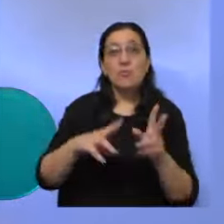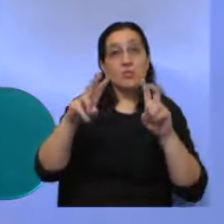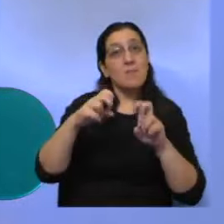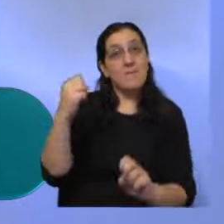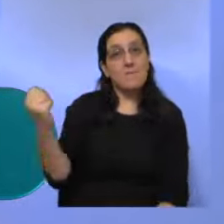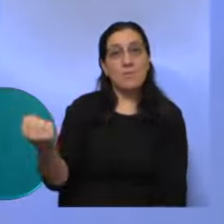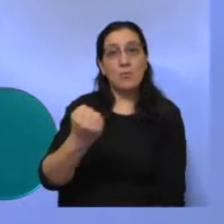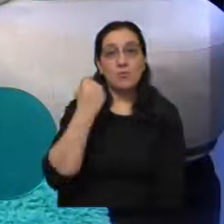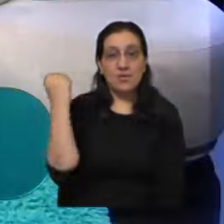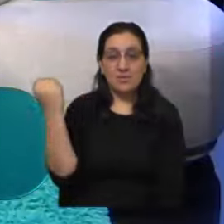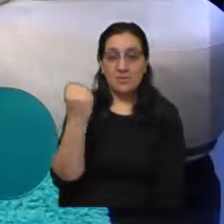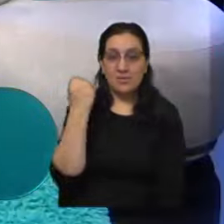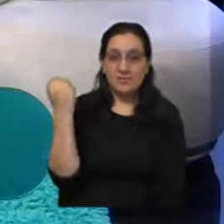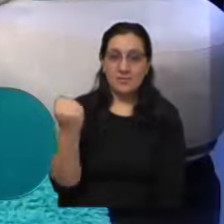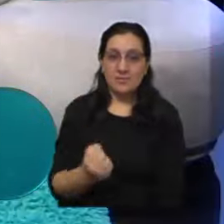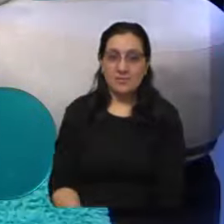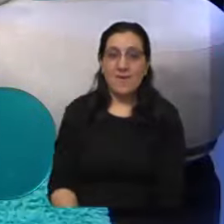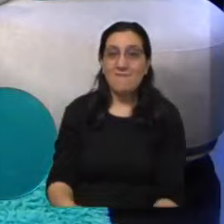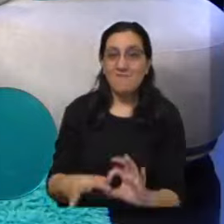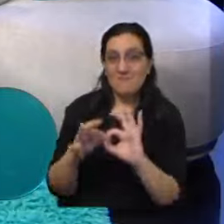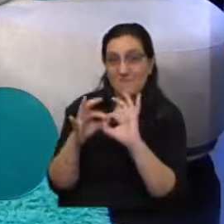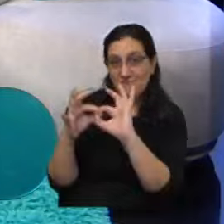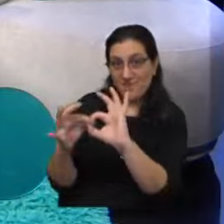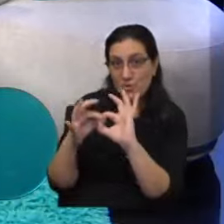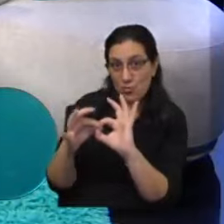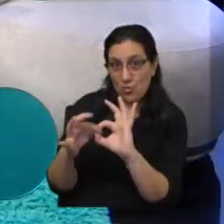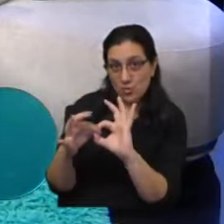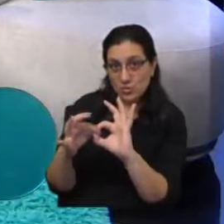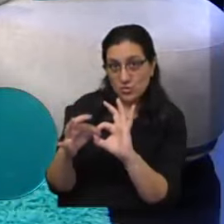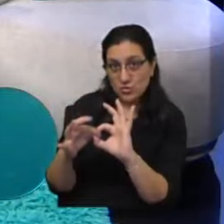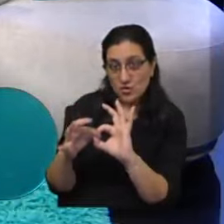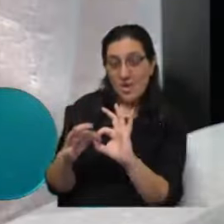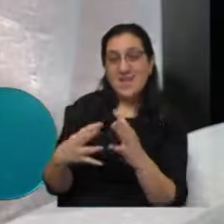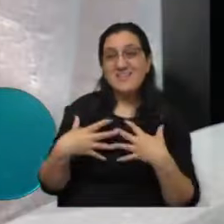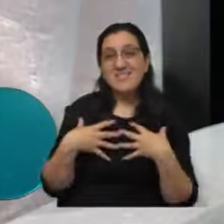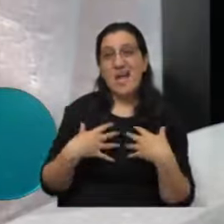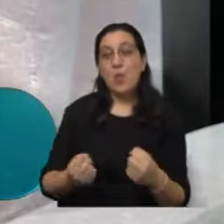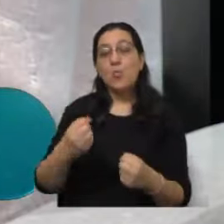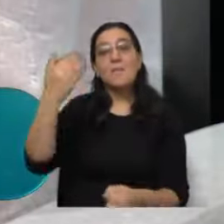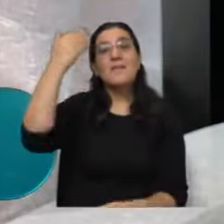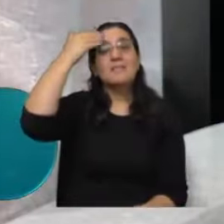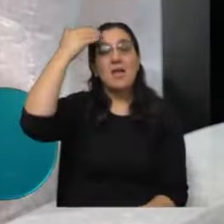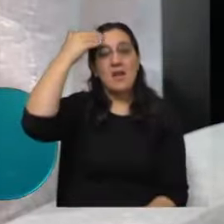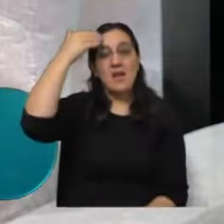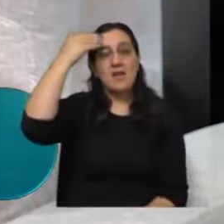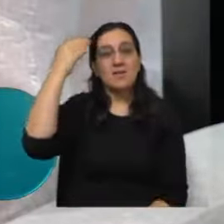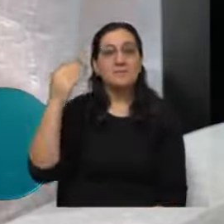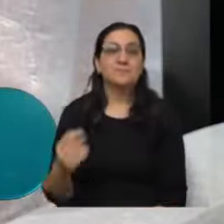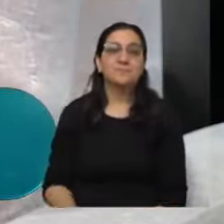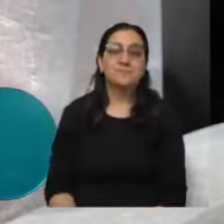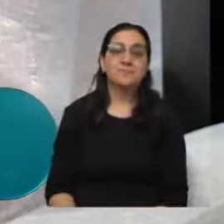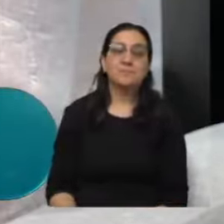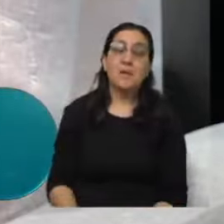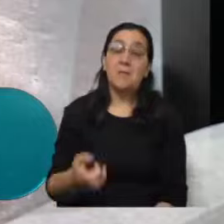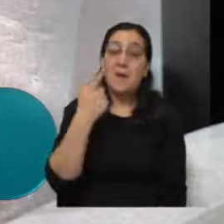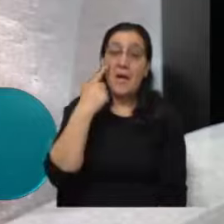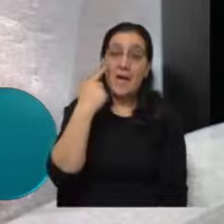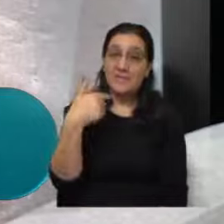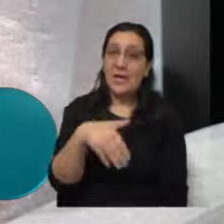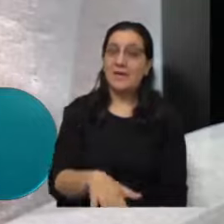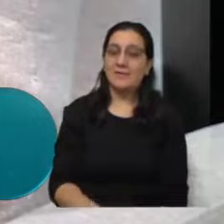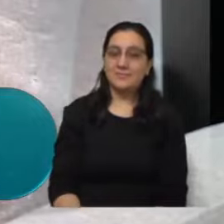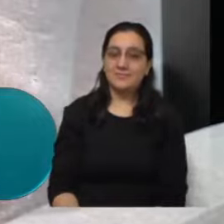importante: vínculos y salud mental. Ah, buenísimo. Agárrate, Catalina. Agárrate, Catalina, exactamente.